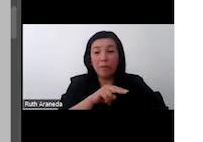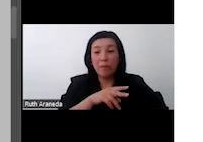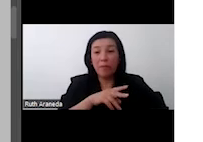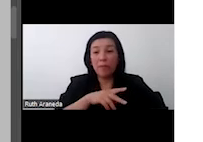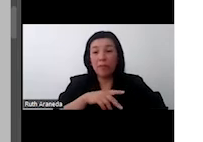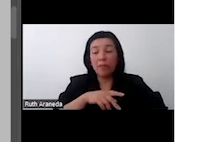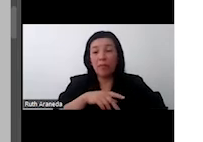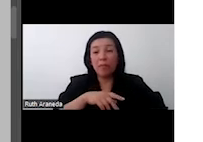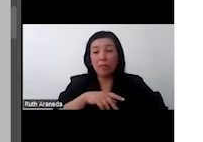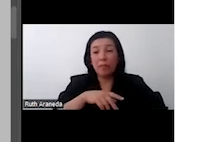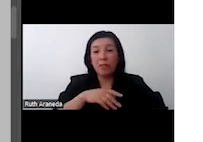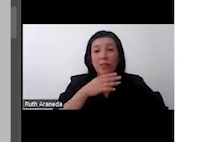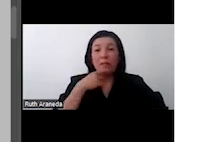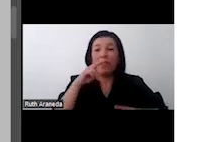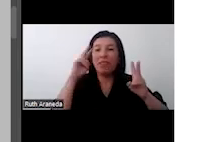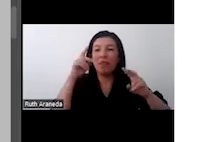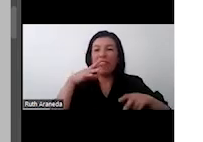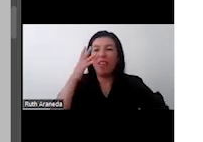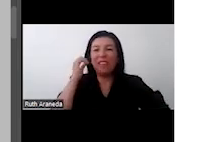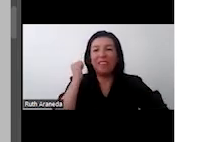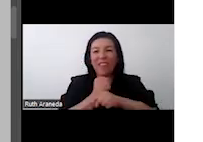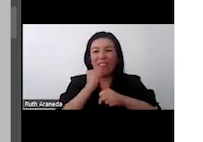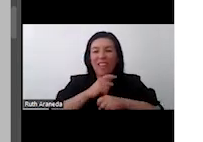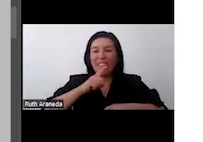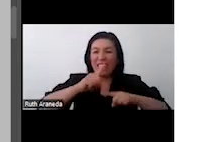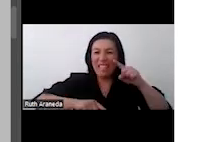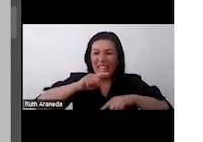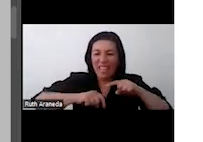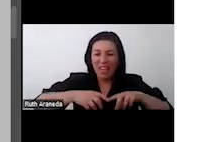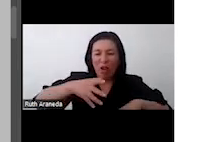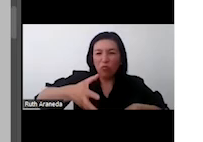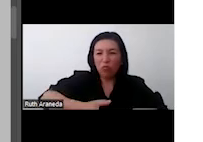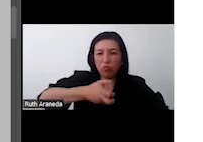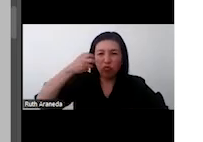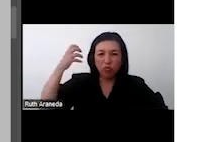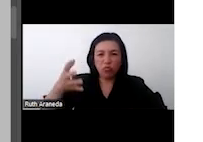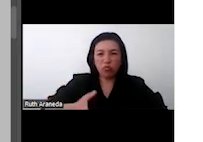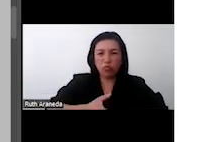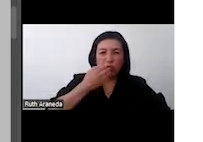no tanto, pero el tema de los áridos, descargas industriales alrededor, sobre todo en la parte